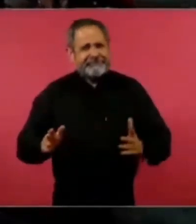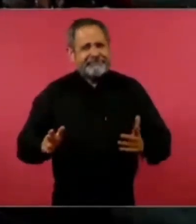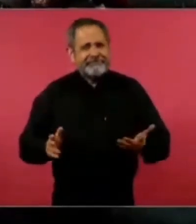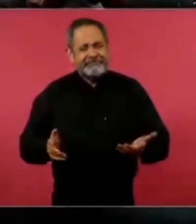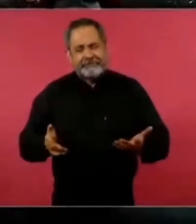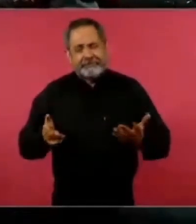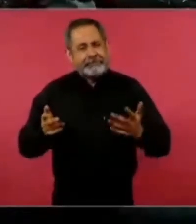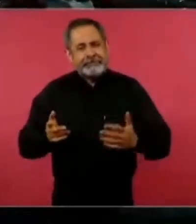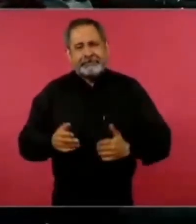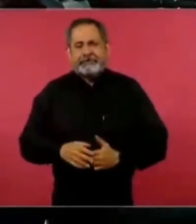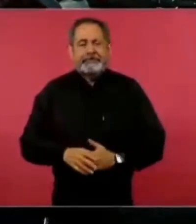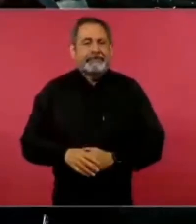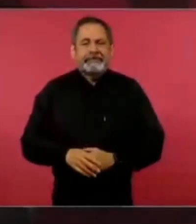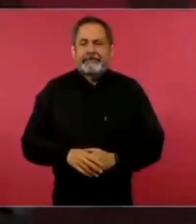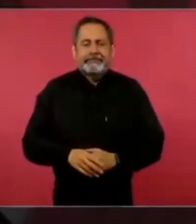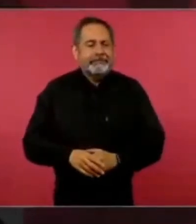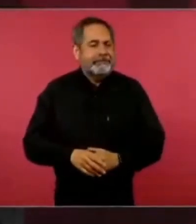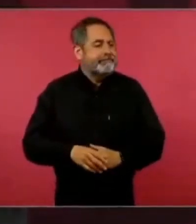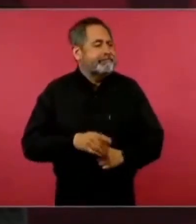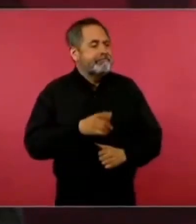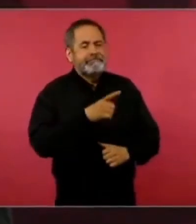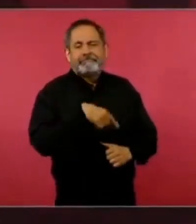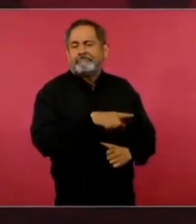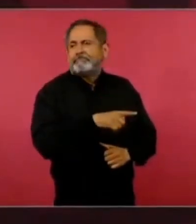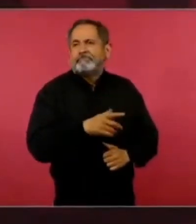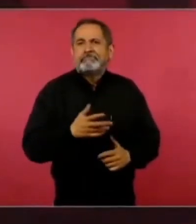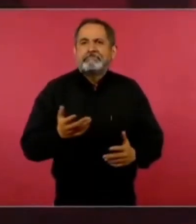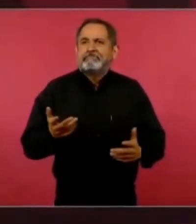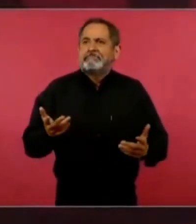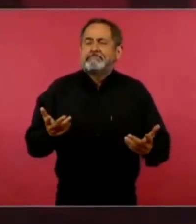de estar